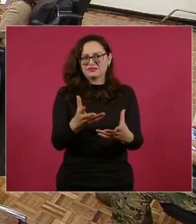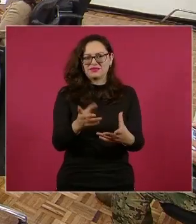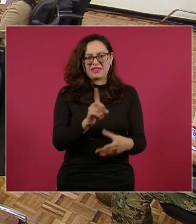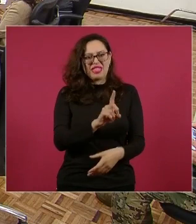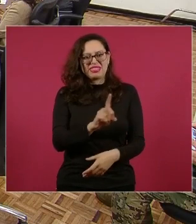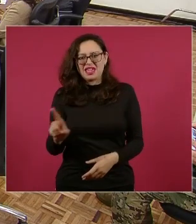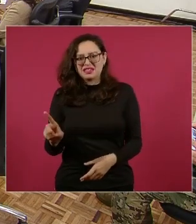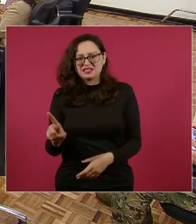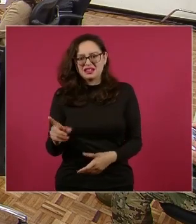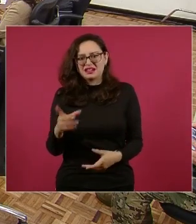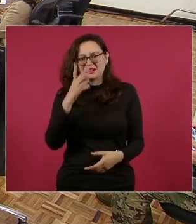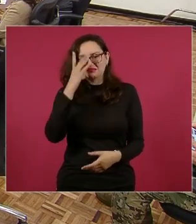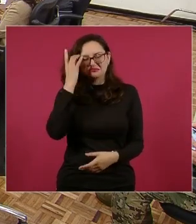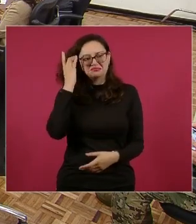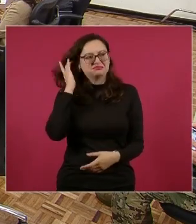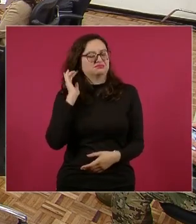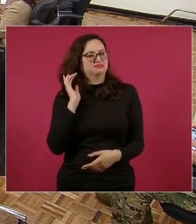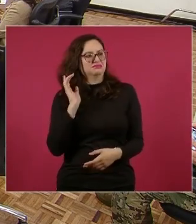Álvarez y Casa